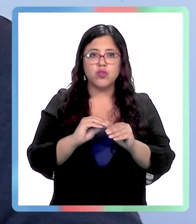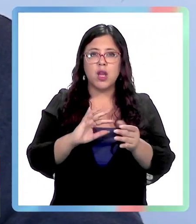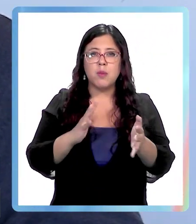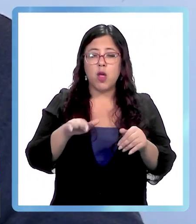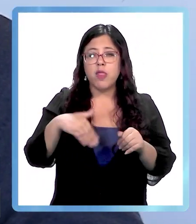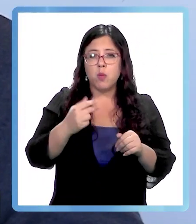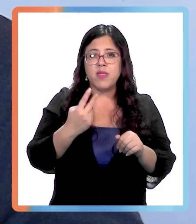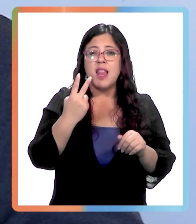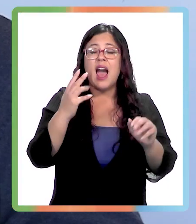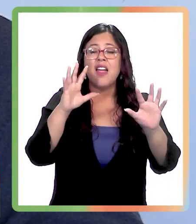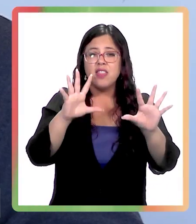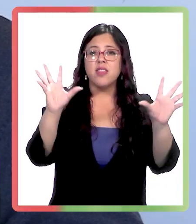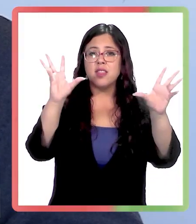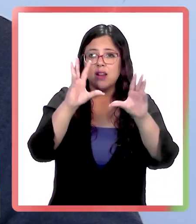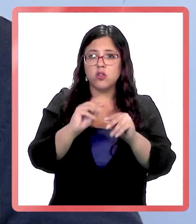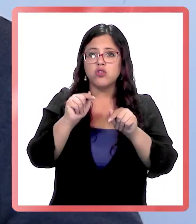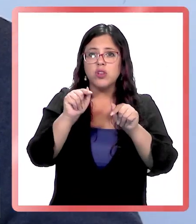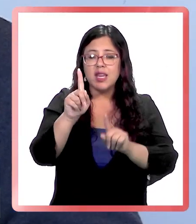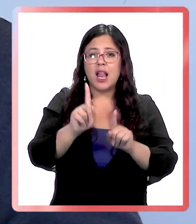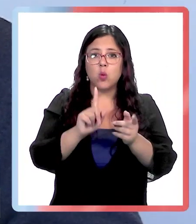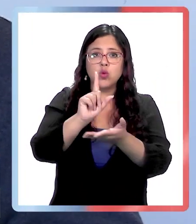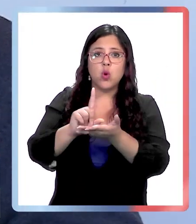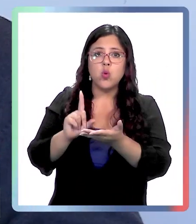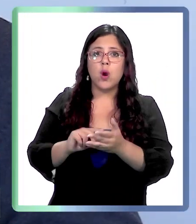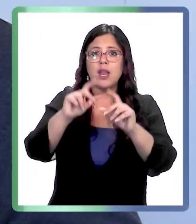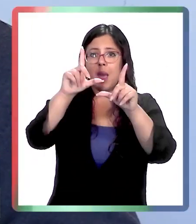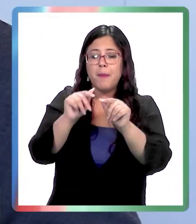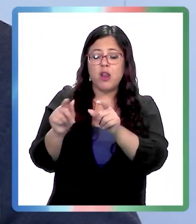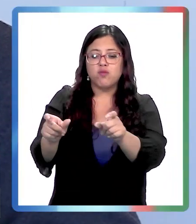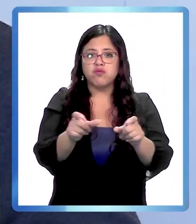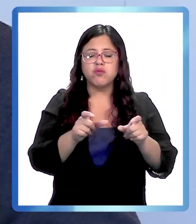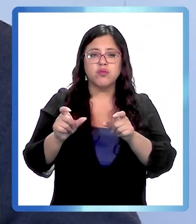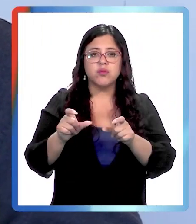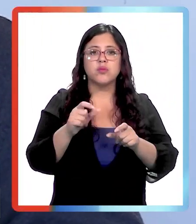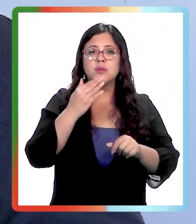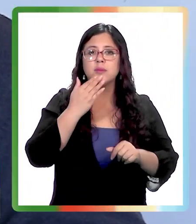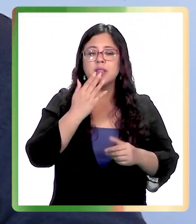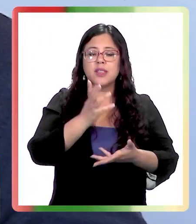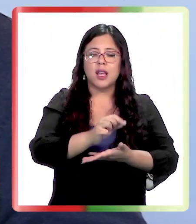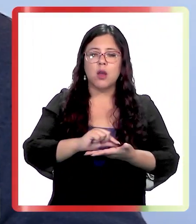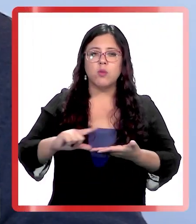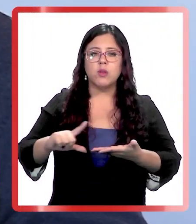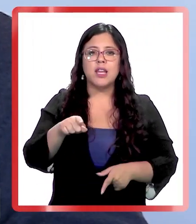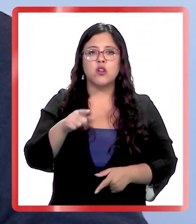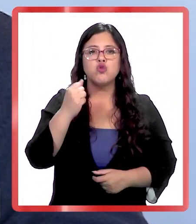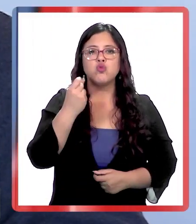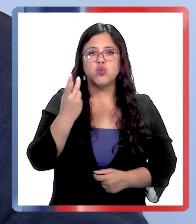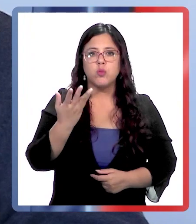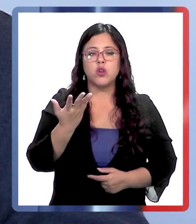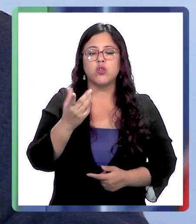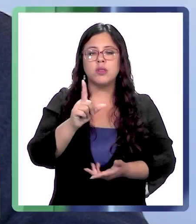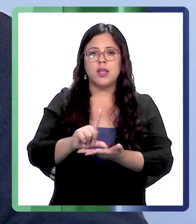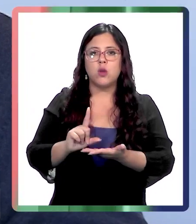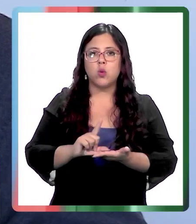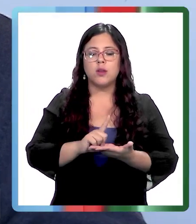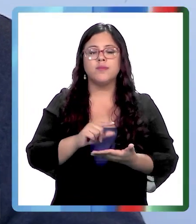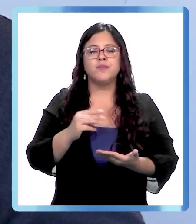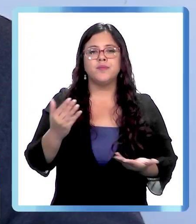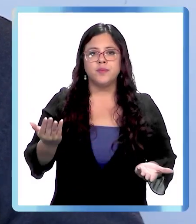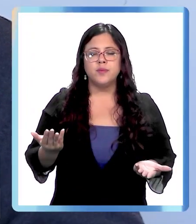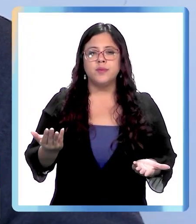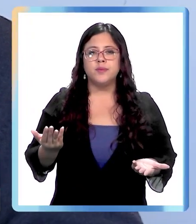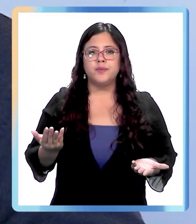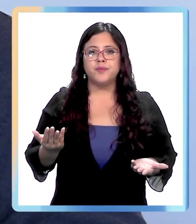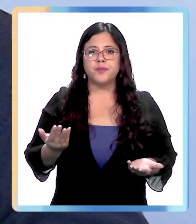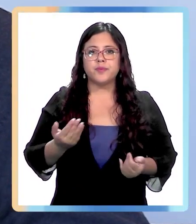de las 22 horas, que normalmente quedan menos puntos de atención, pero también vamos a aumentar ese número de puntos,